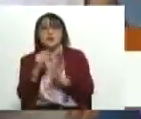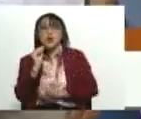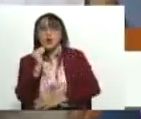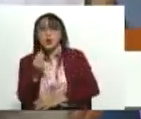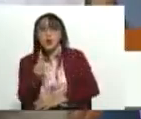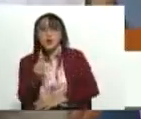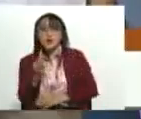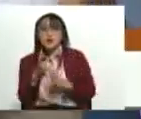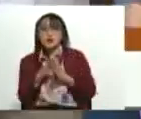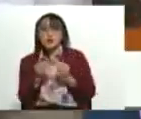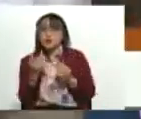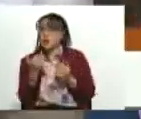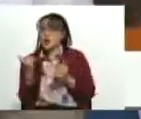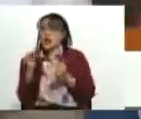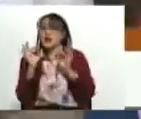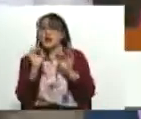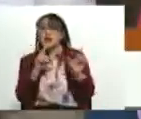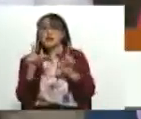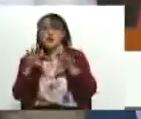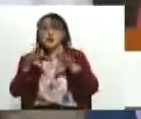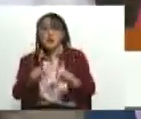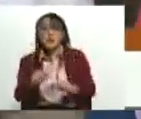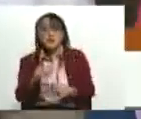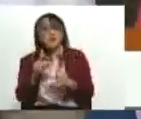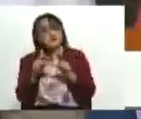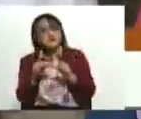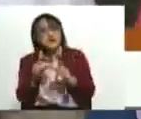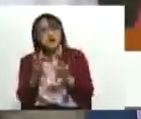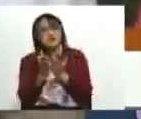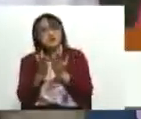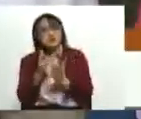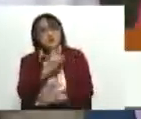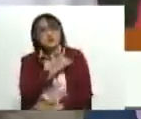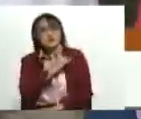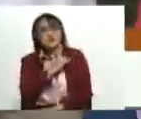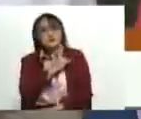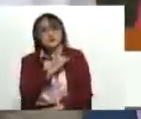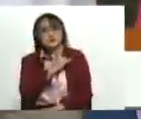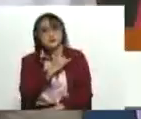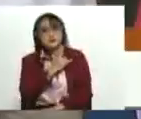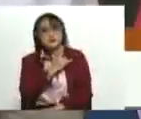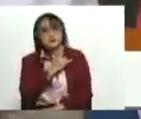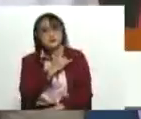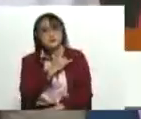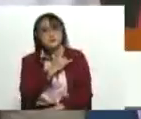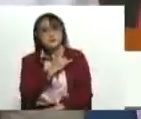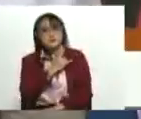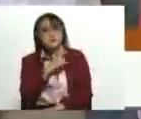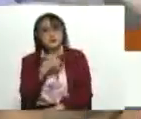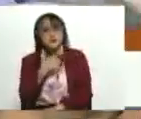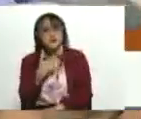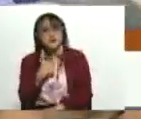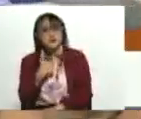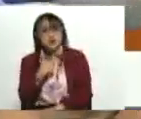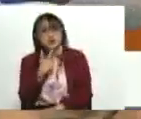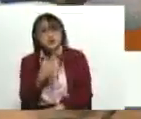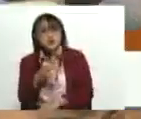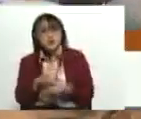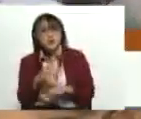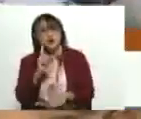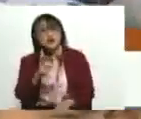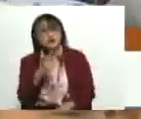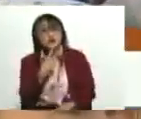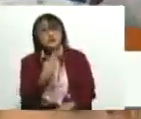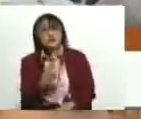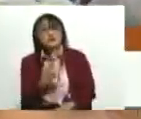y todos tienen su cupo asegurado para que sigan estudiando en la universidad. Yo digo eso, porque eso hay que